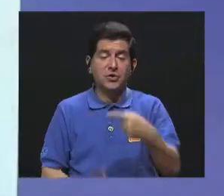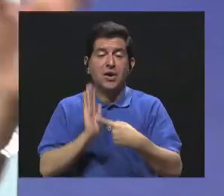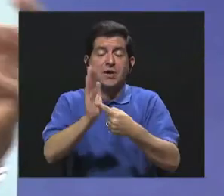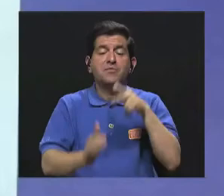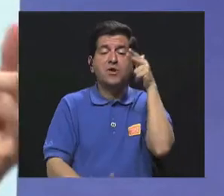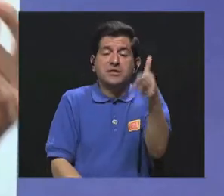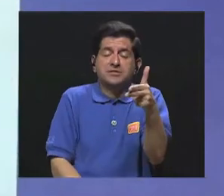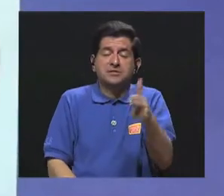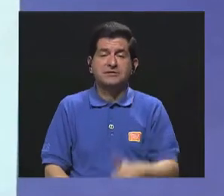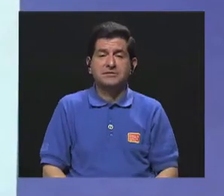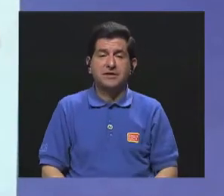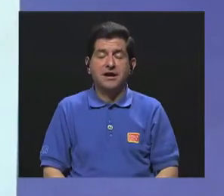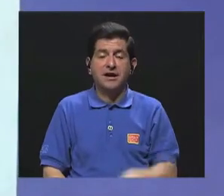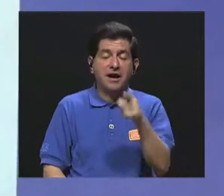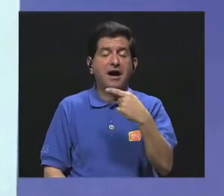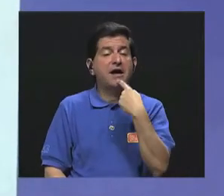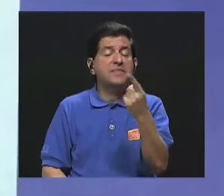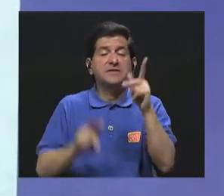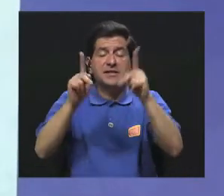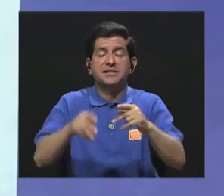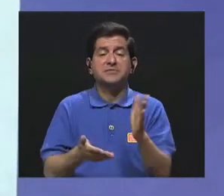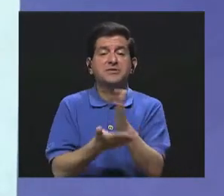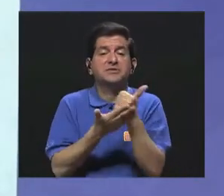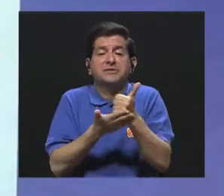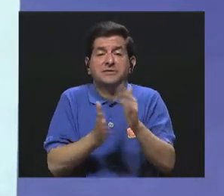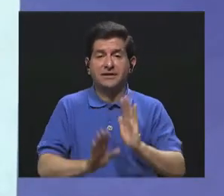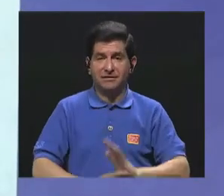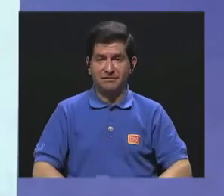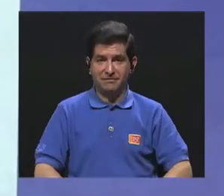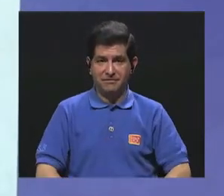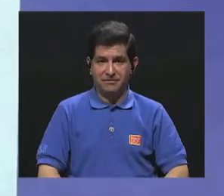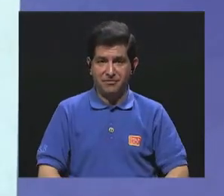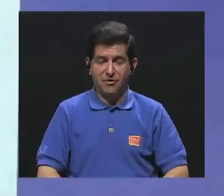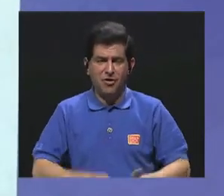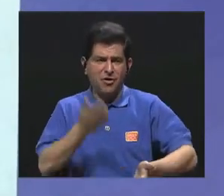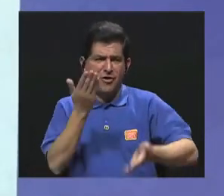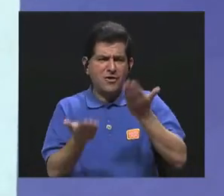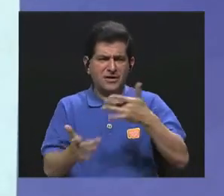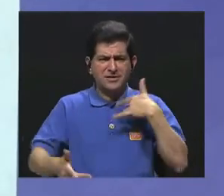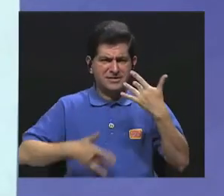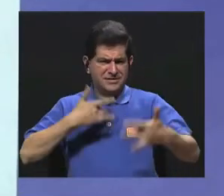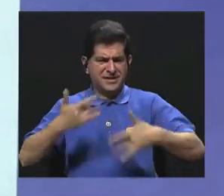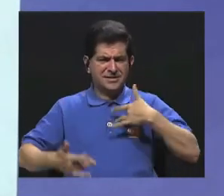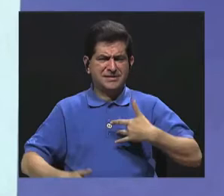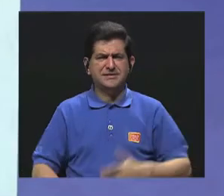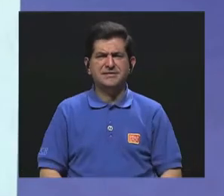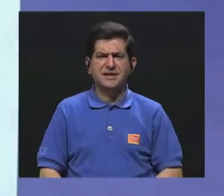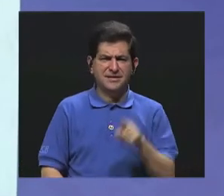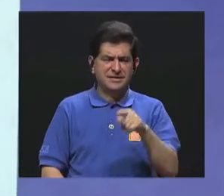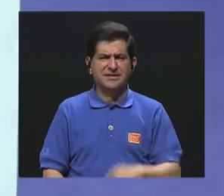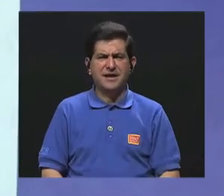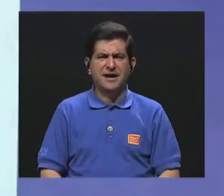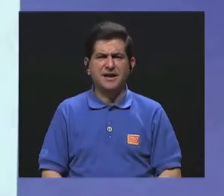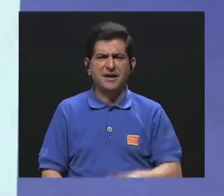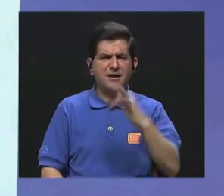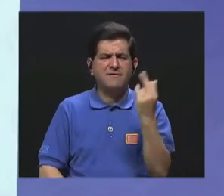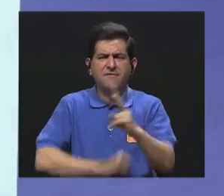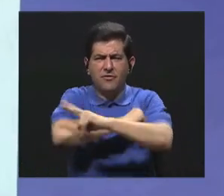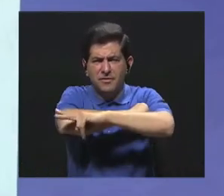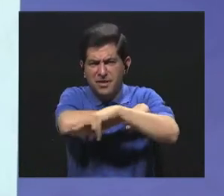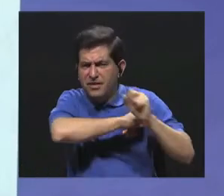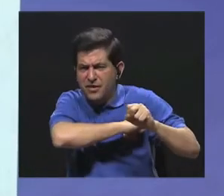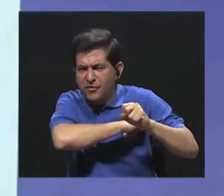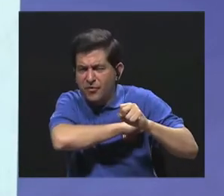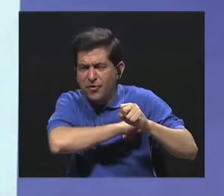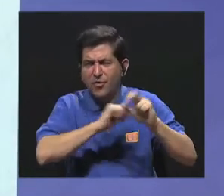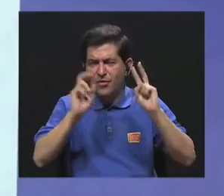cámara, los hacen decir cierto. Entonces, como que de repente se siente como una clase un poco de hurto o de.